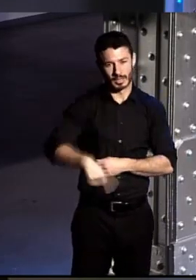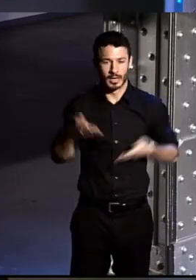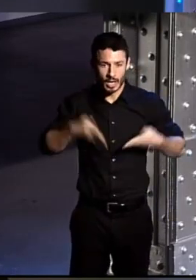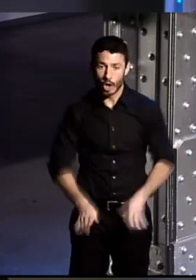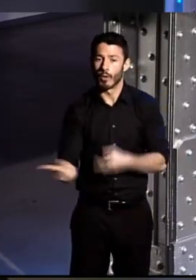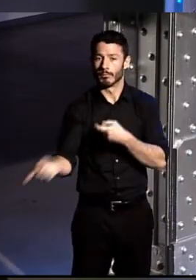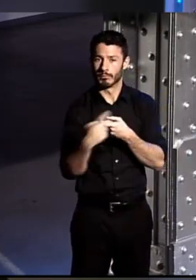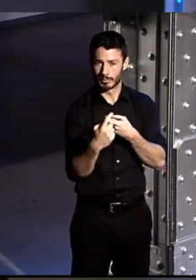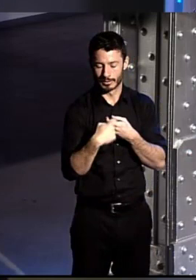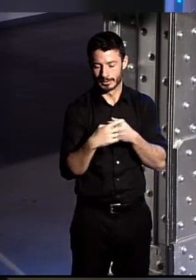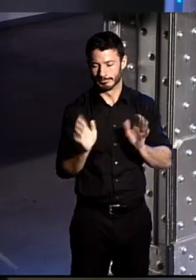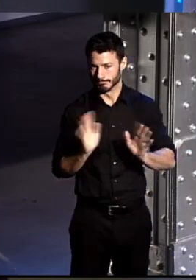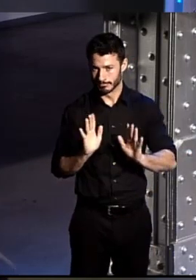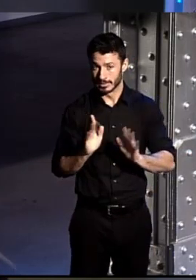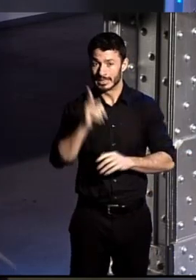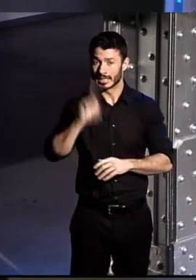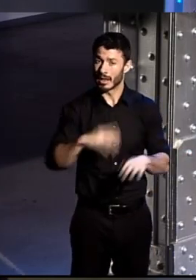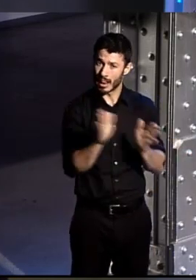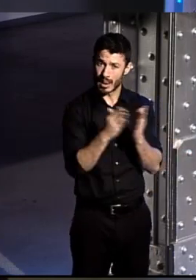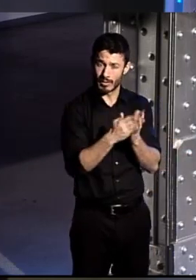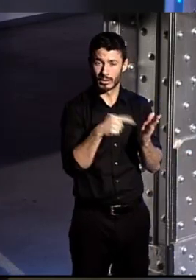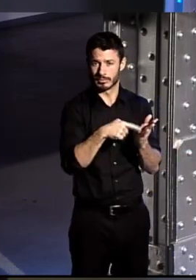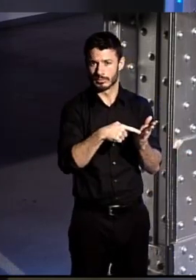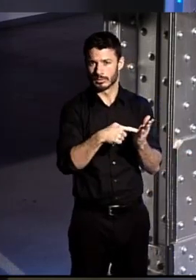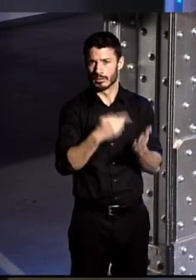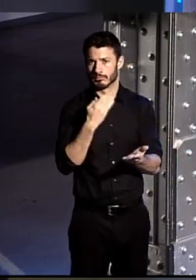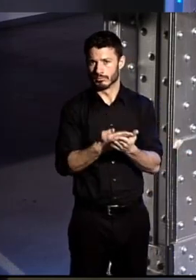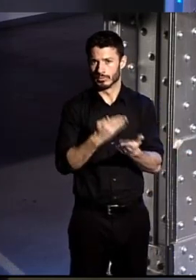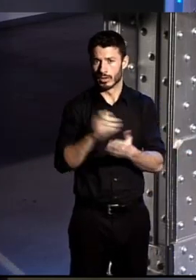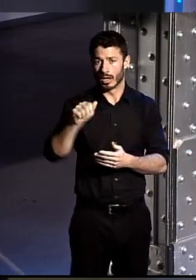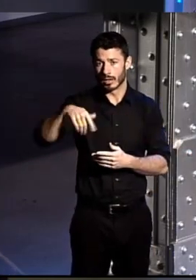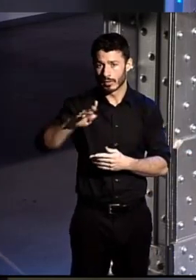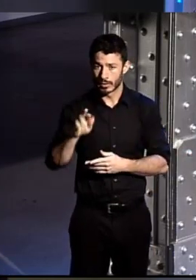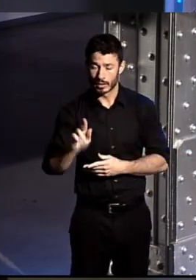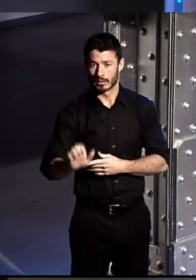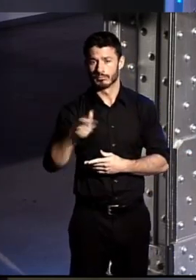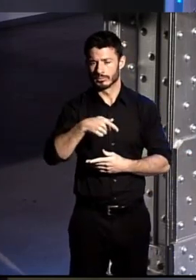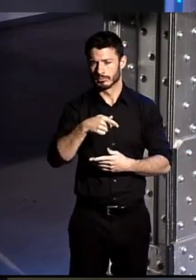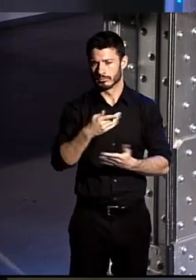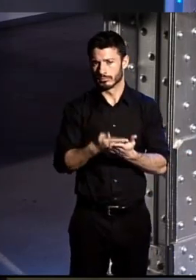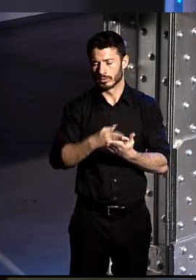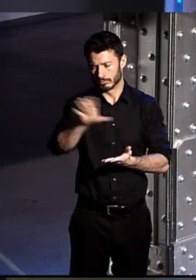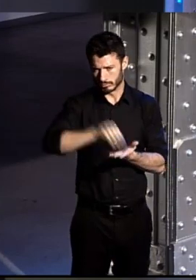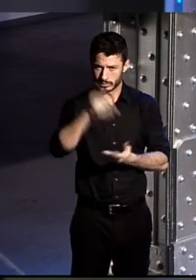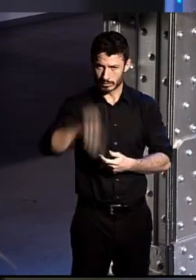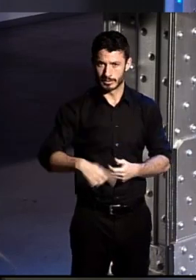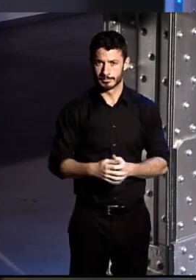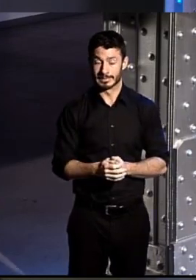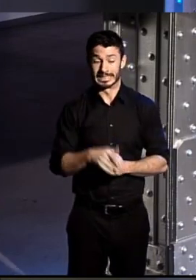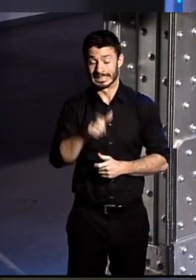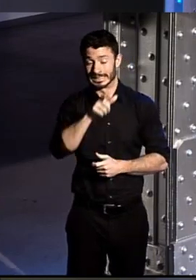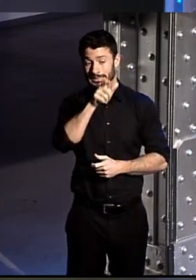cual esos los abandoné. Y también una obra que está confirmada con André Logui, El Épave de Cynthia. Como todo